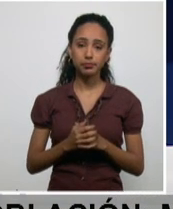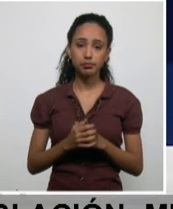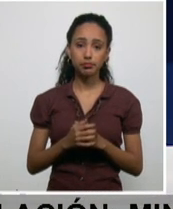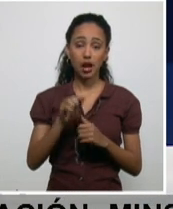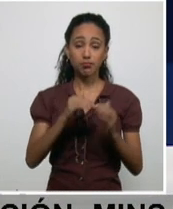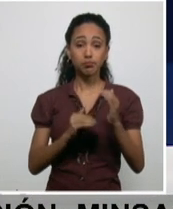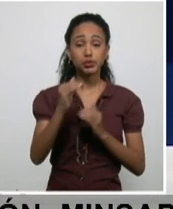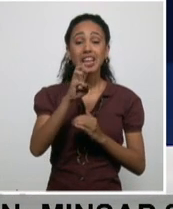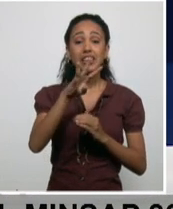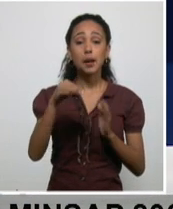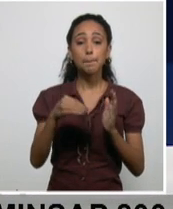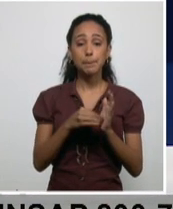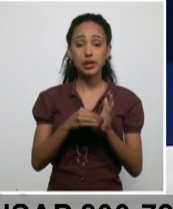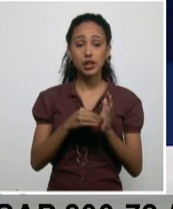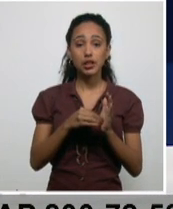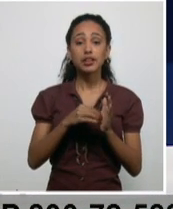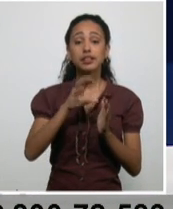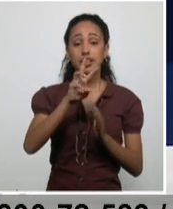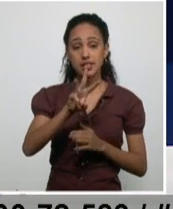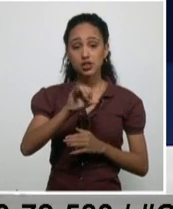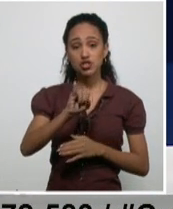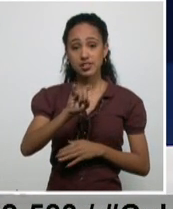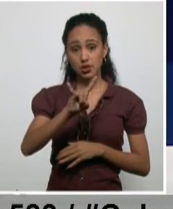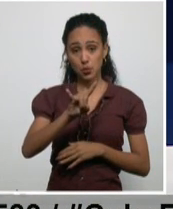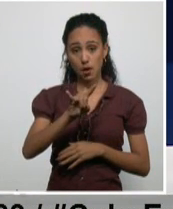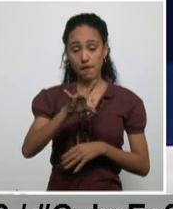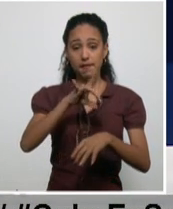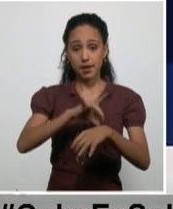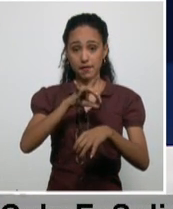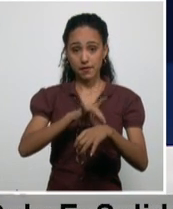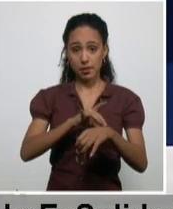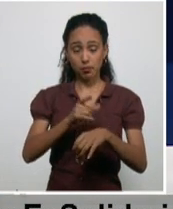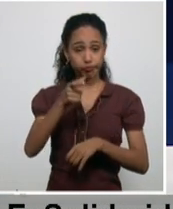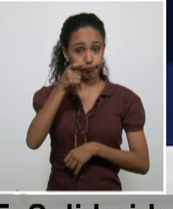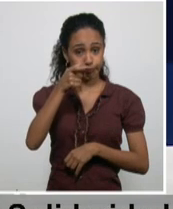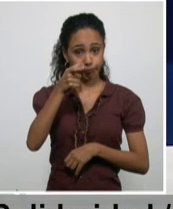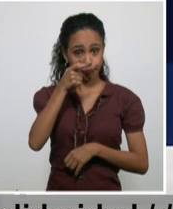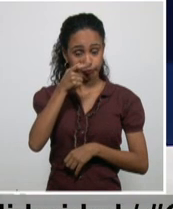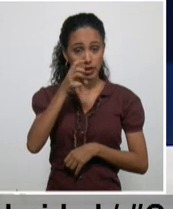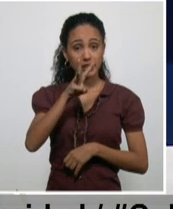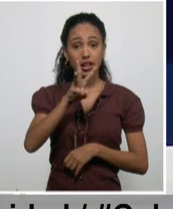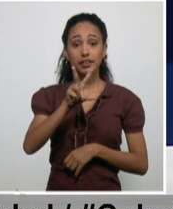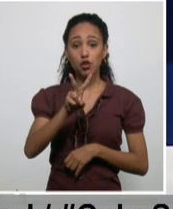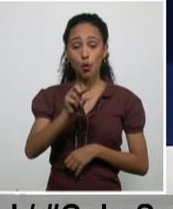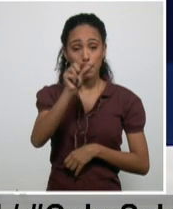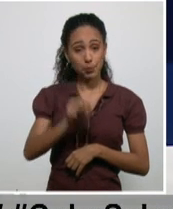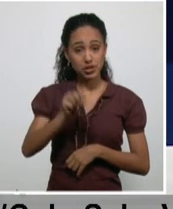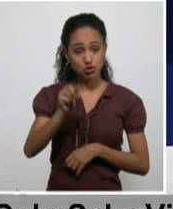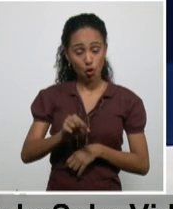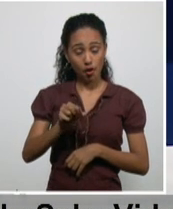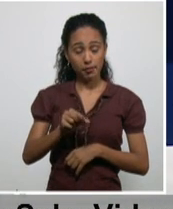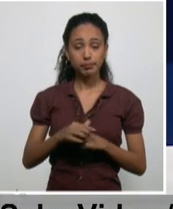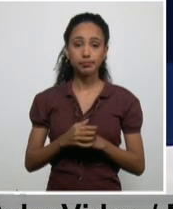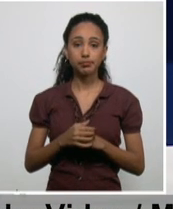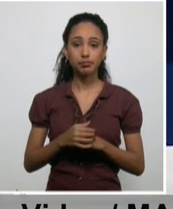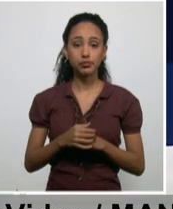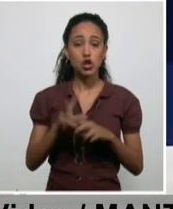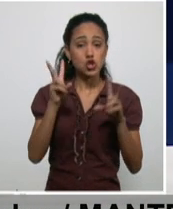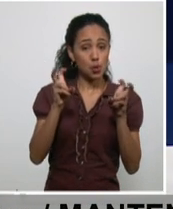a 3.369 pacientes. En vigilancia mantenemos a 32 personas,